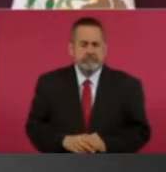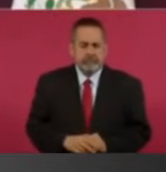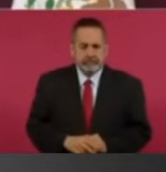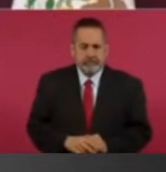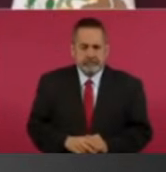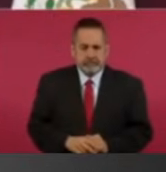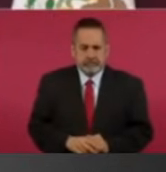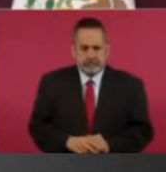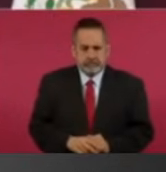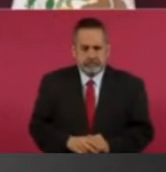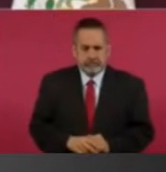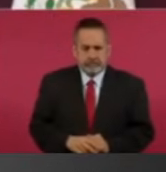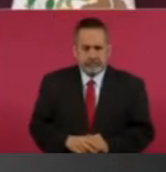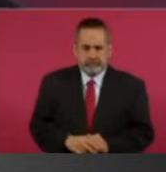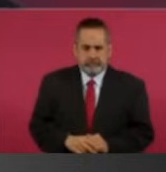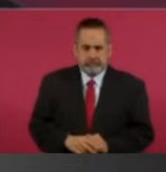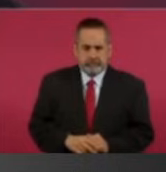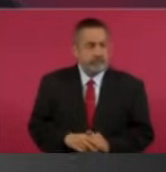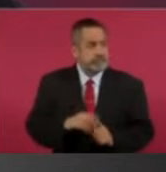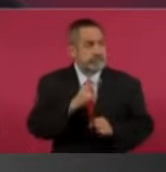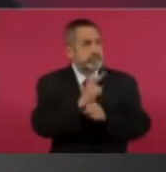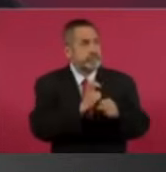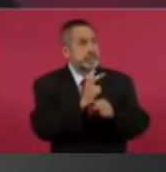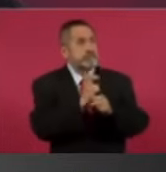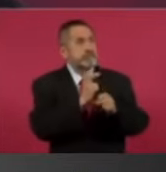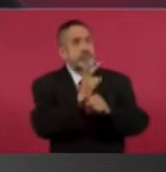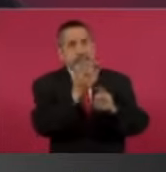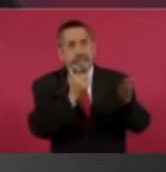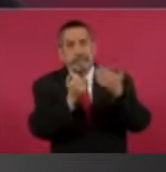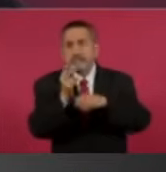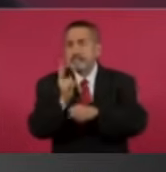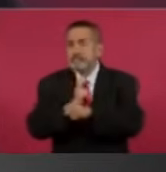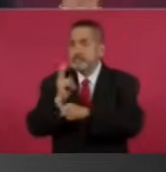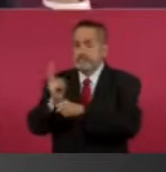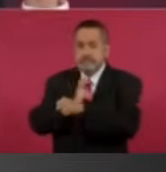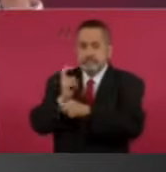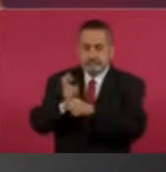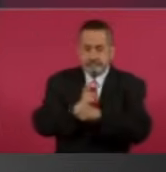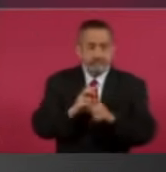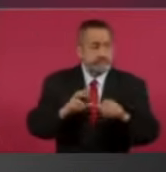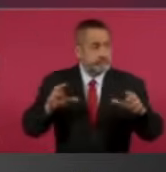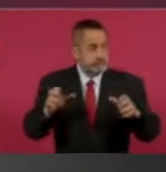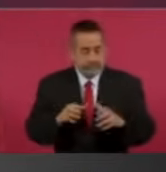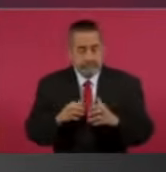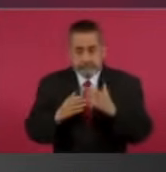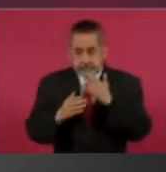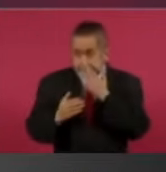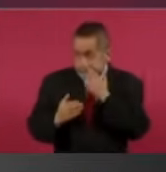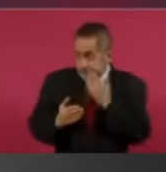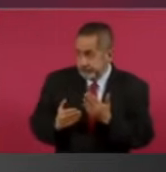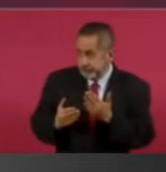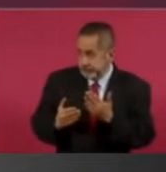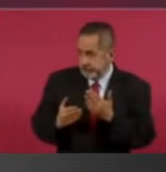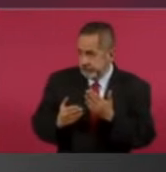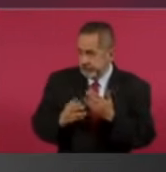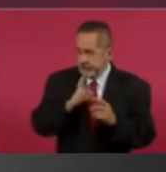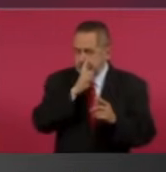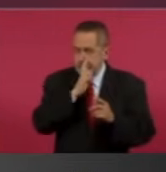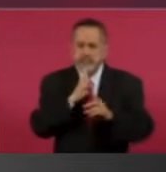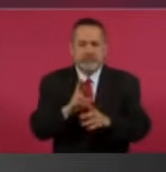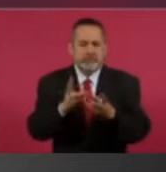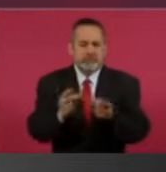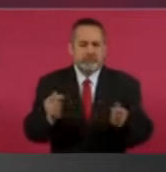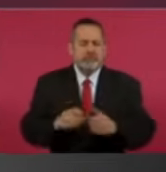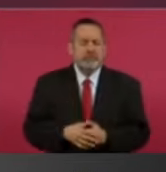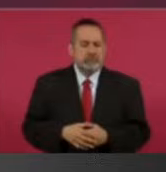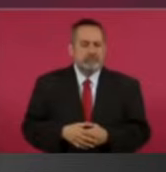y que se invite a todos y luego que se resuelva. Y